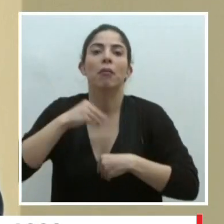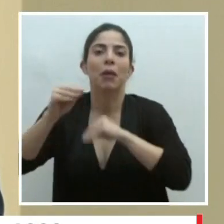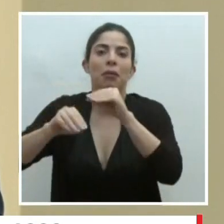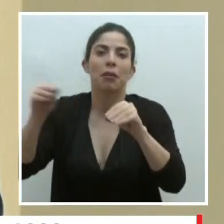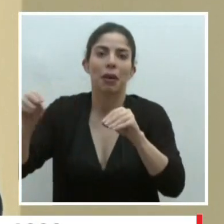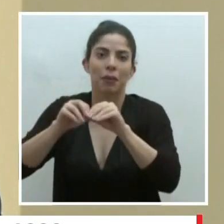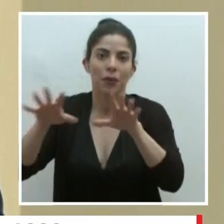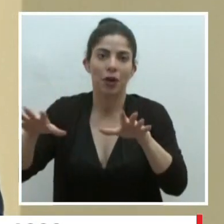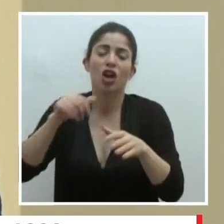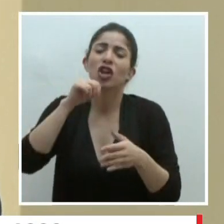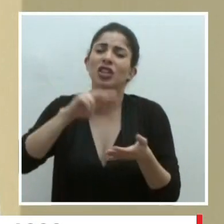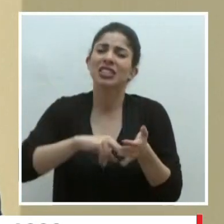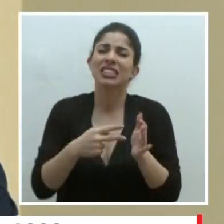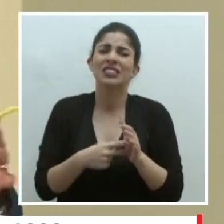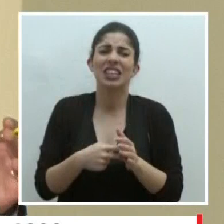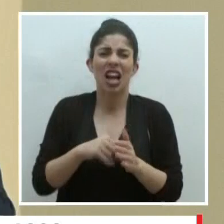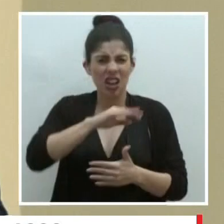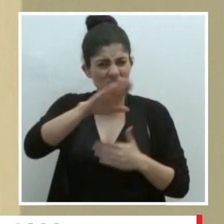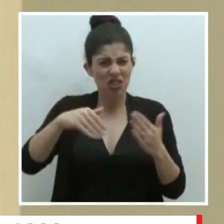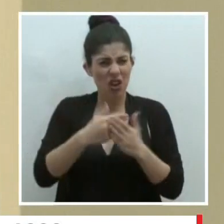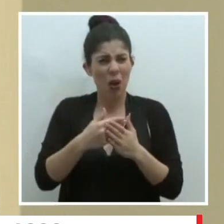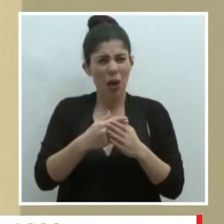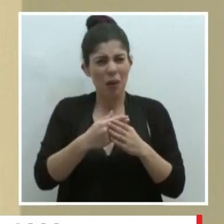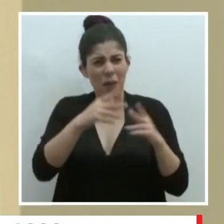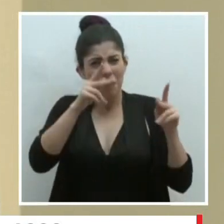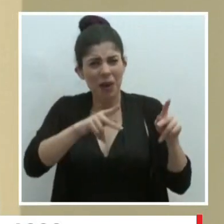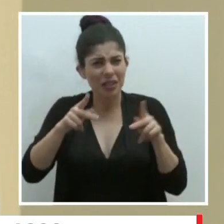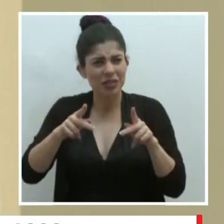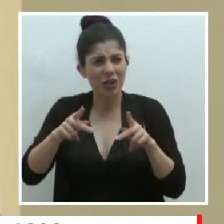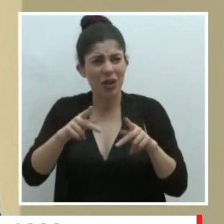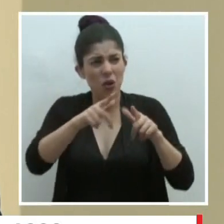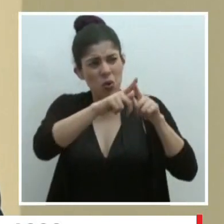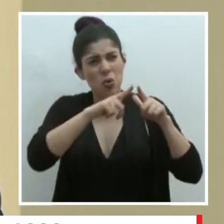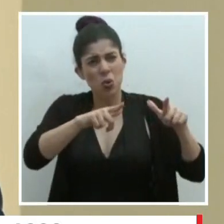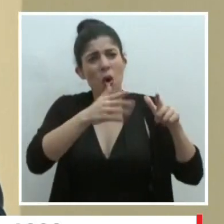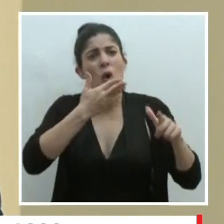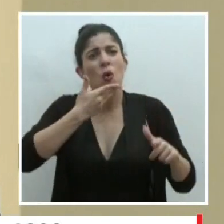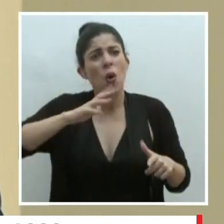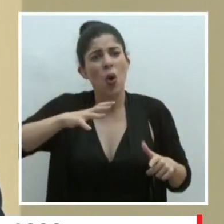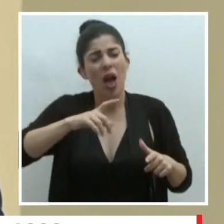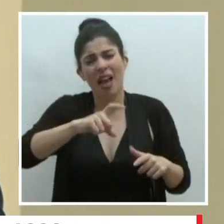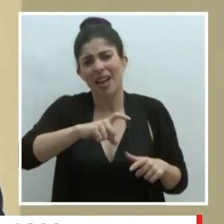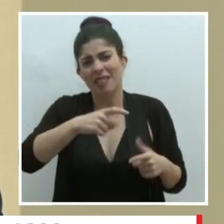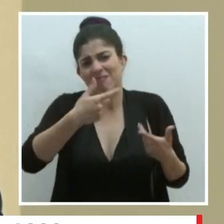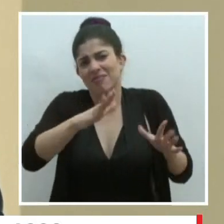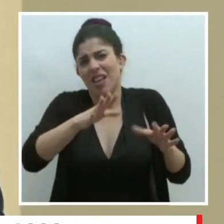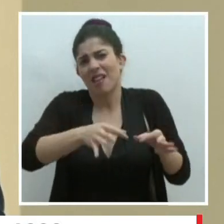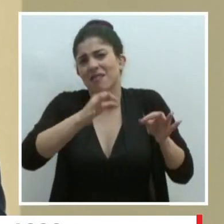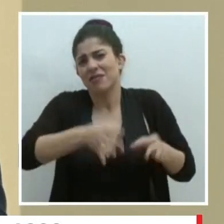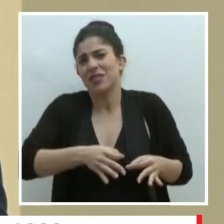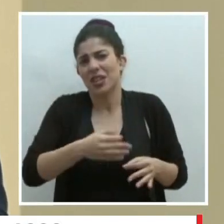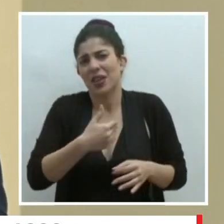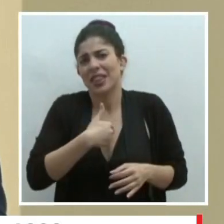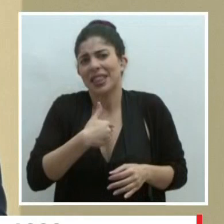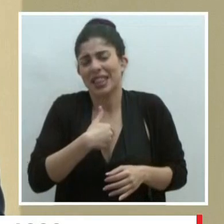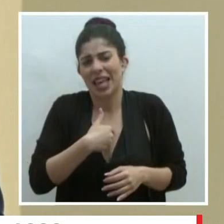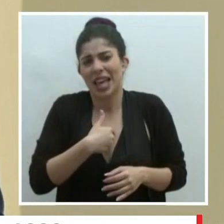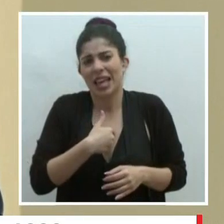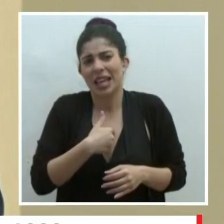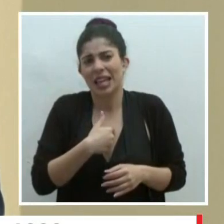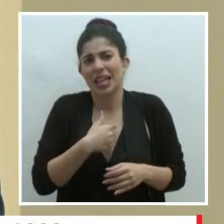que aquí no estamos hablando que jamás, que es que toda la población de esos lugares en alerta naranja ya tiene un estatus